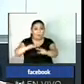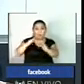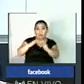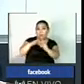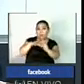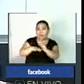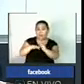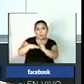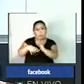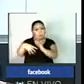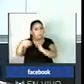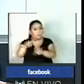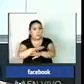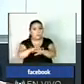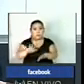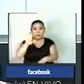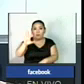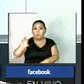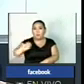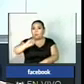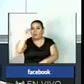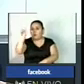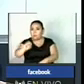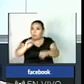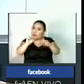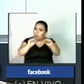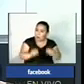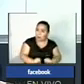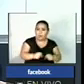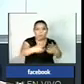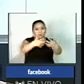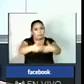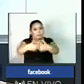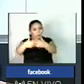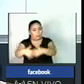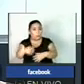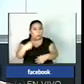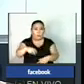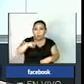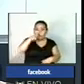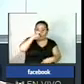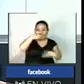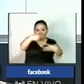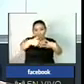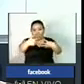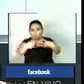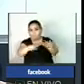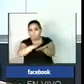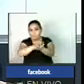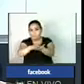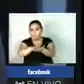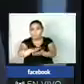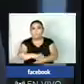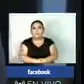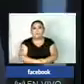un 50% de las empresas podrían reiniciar su funcionamiento bajo estrictas medidas de seguridad sanitaria